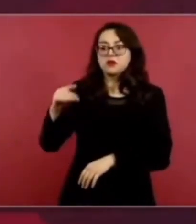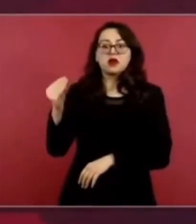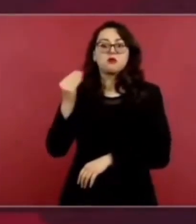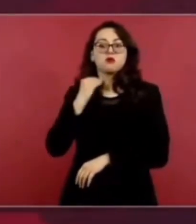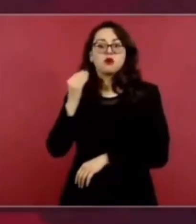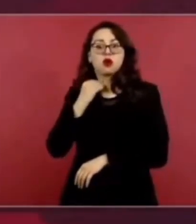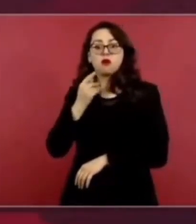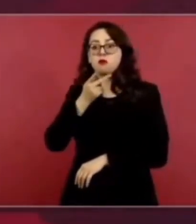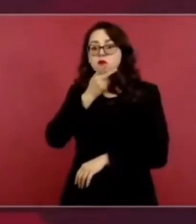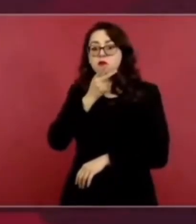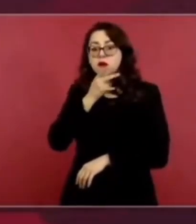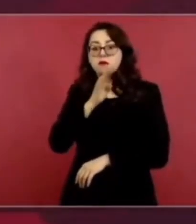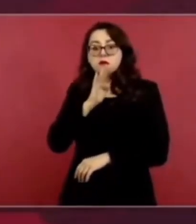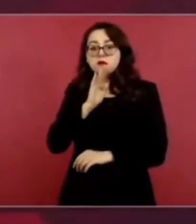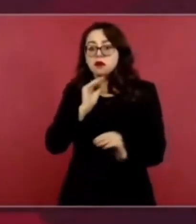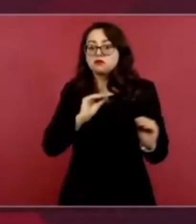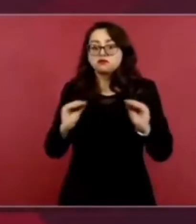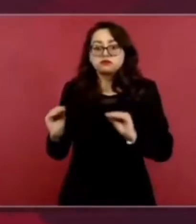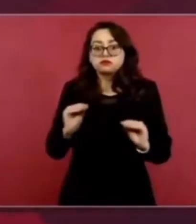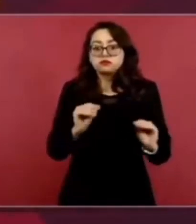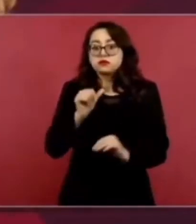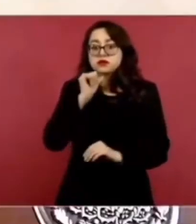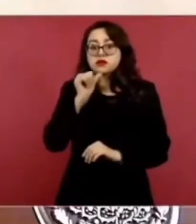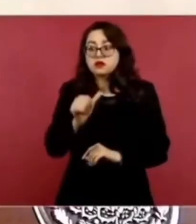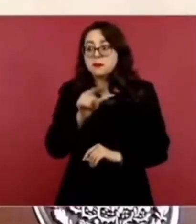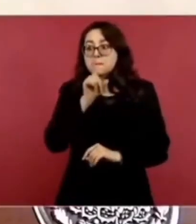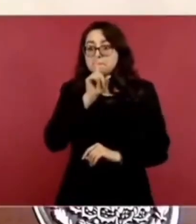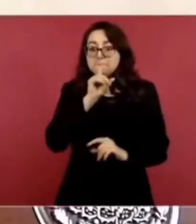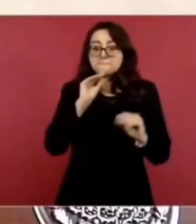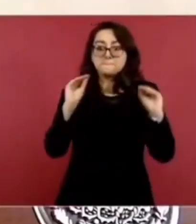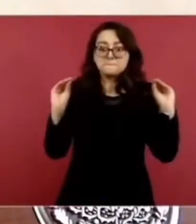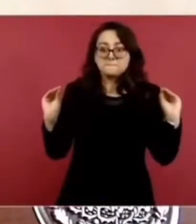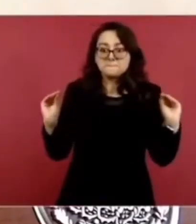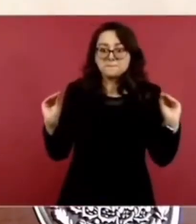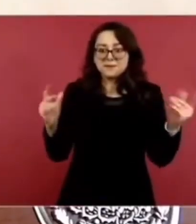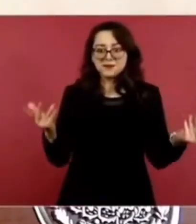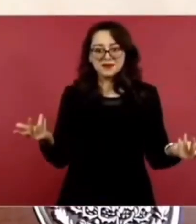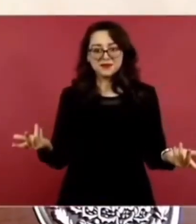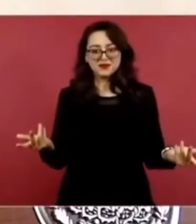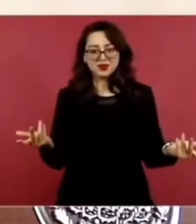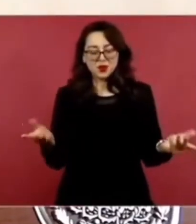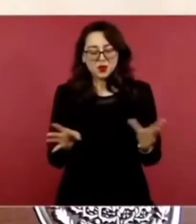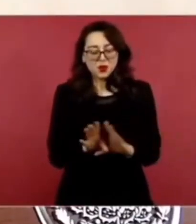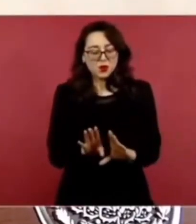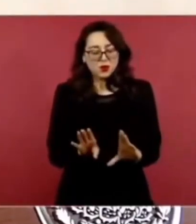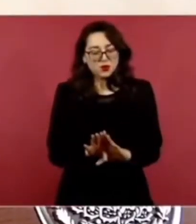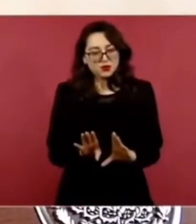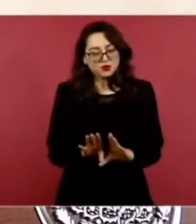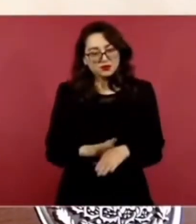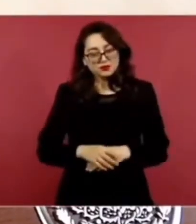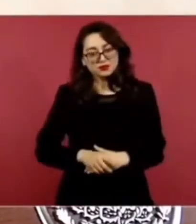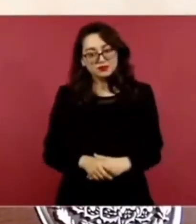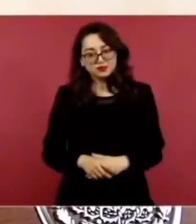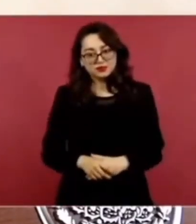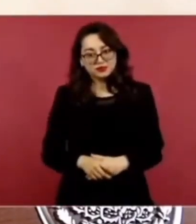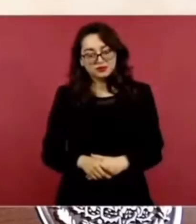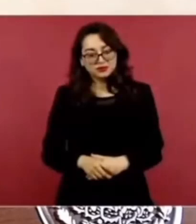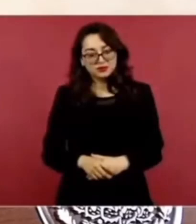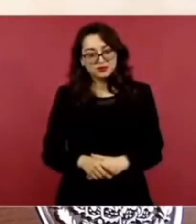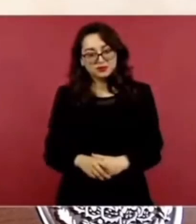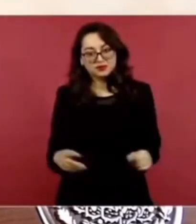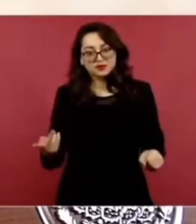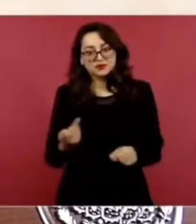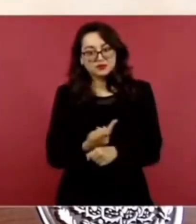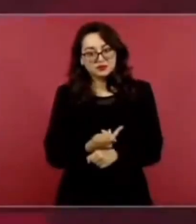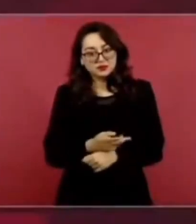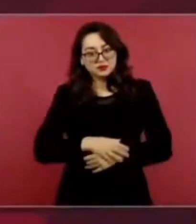de que para crear la mentira de que habían quemado